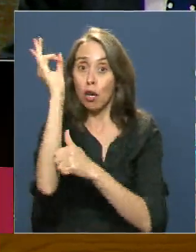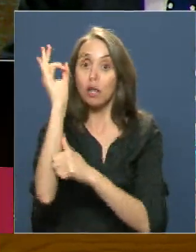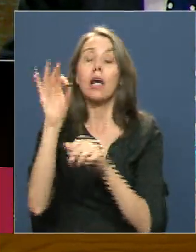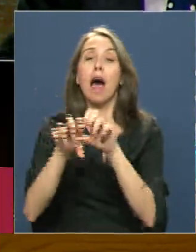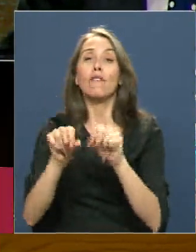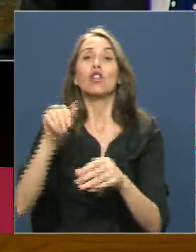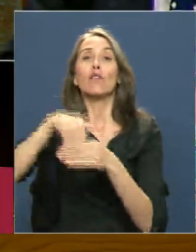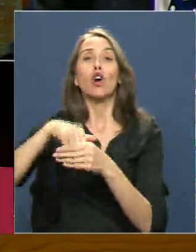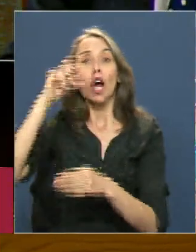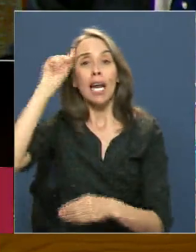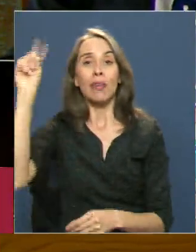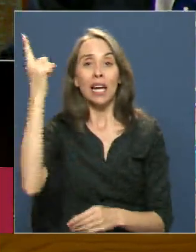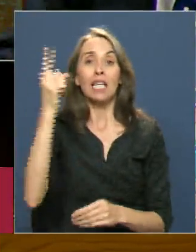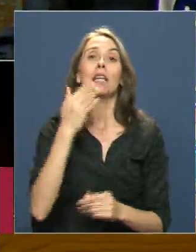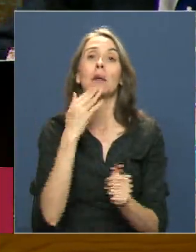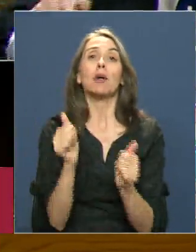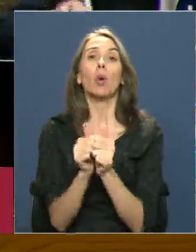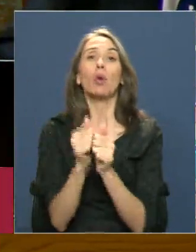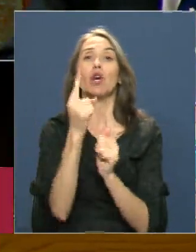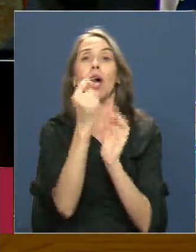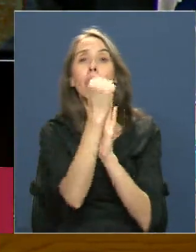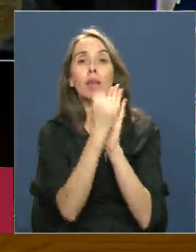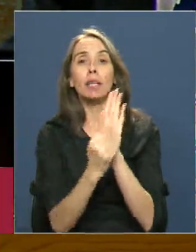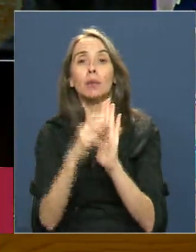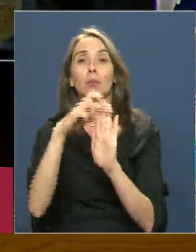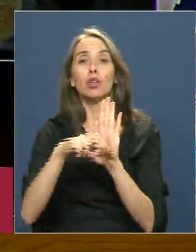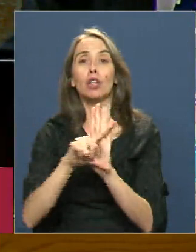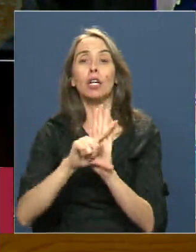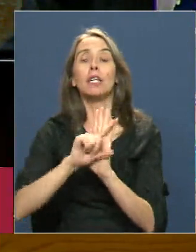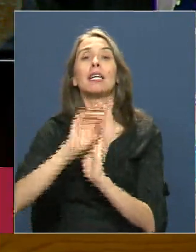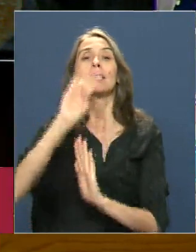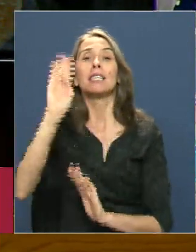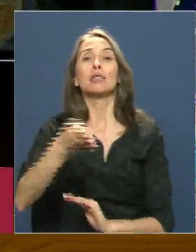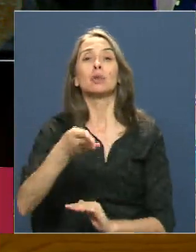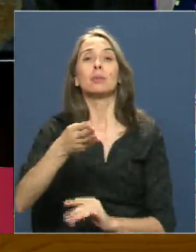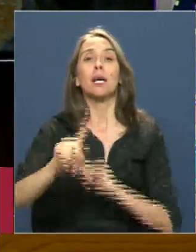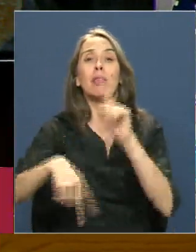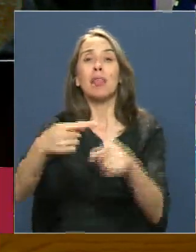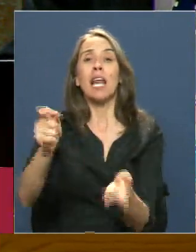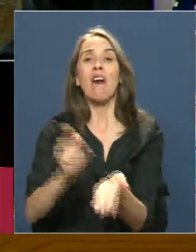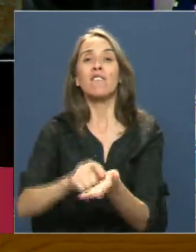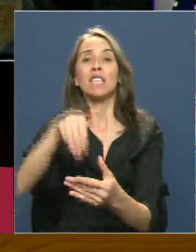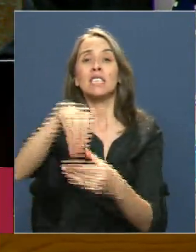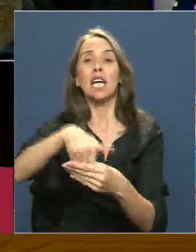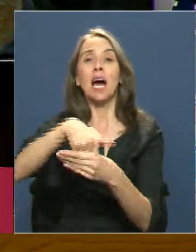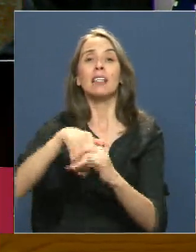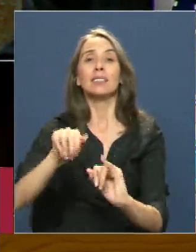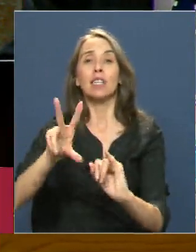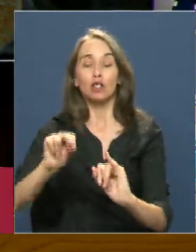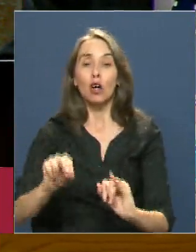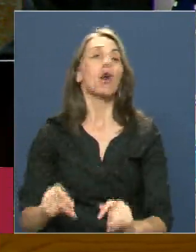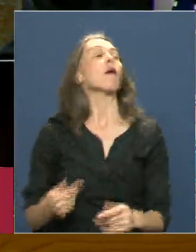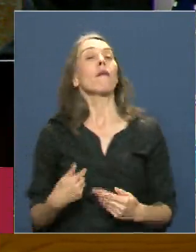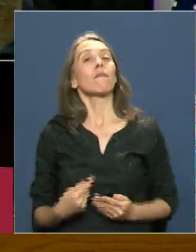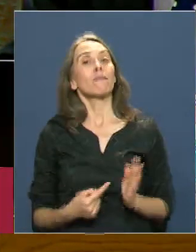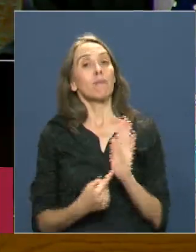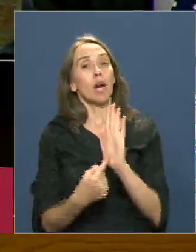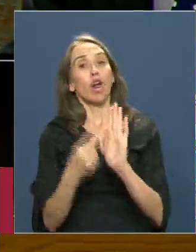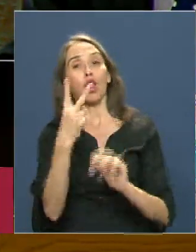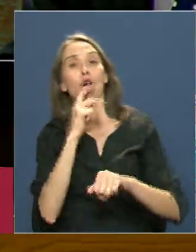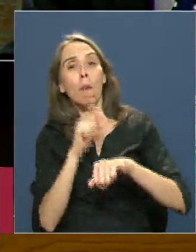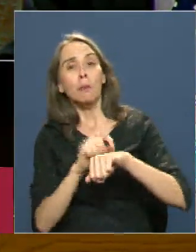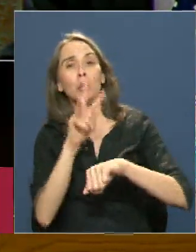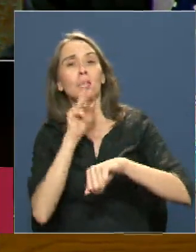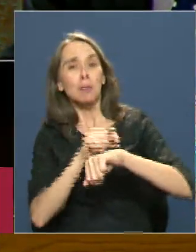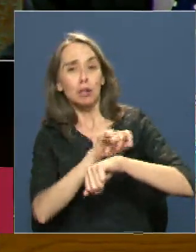en particular el proyecto que suspende el plebiscito. Entonces lo que nosotros vamos a hacer es entregarle la minuta de votación en unos